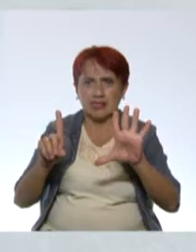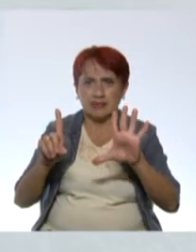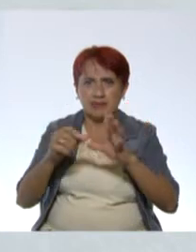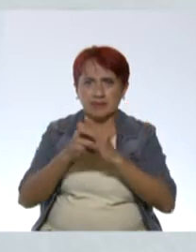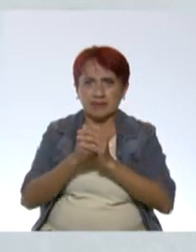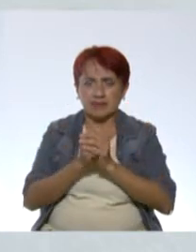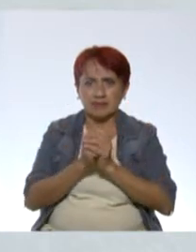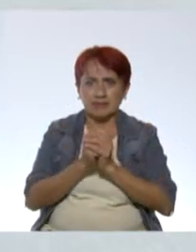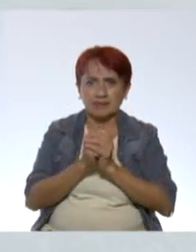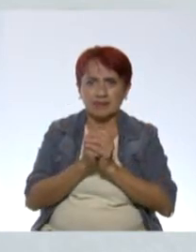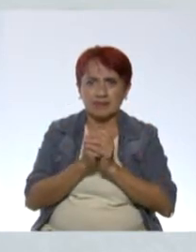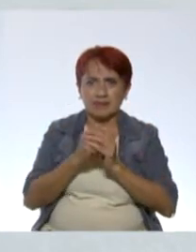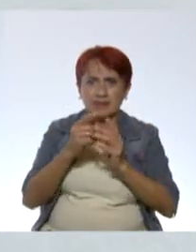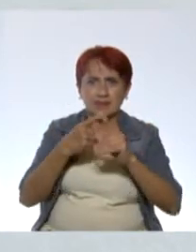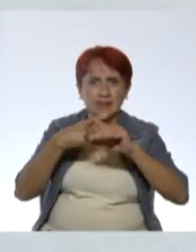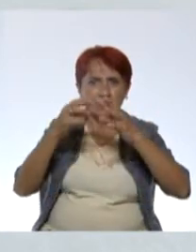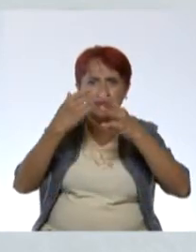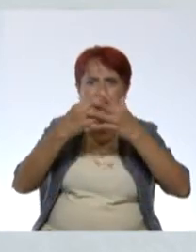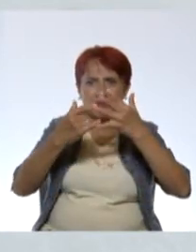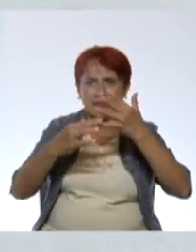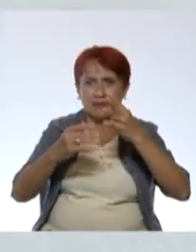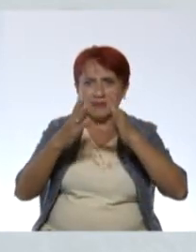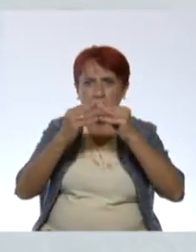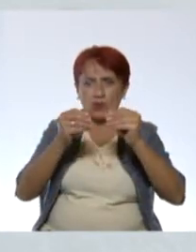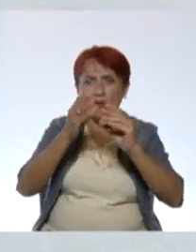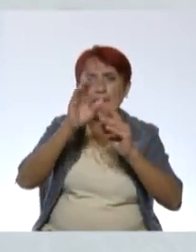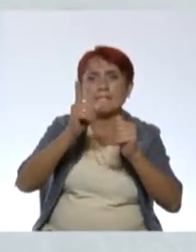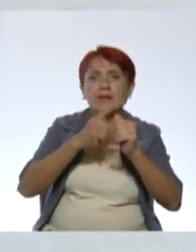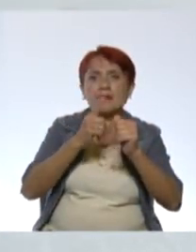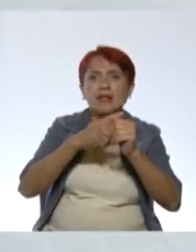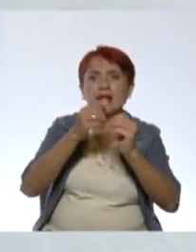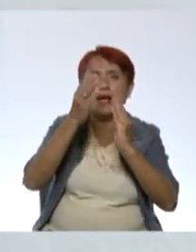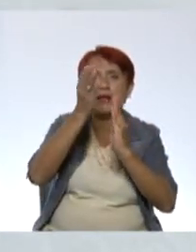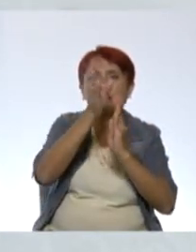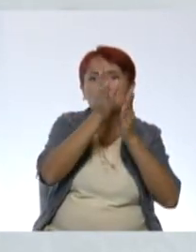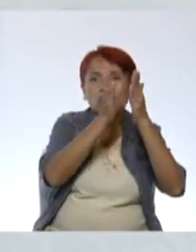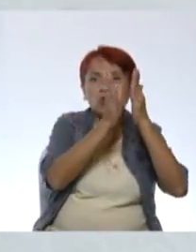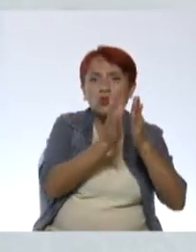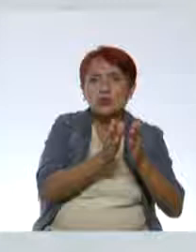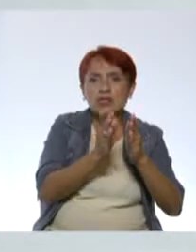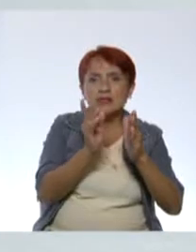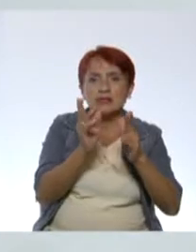este caso sería menos 6. Voy a la siguiente, 4 más 1,